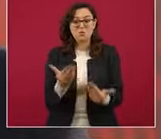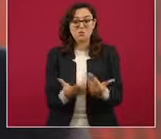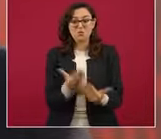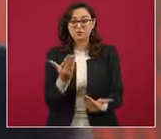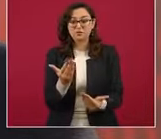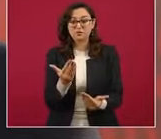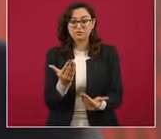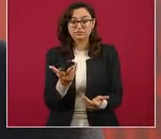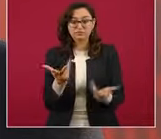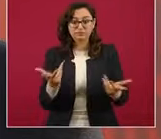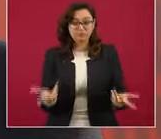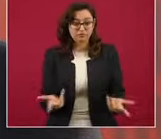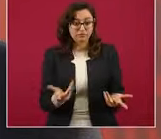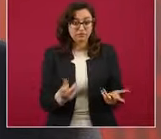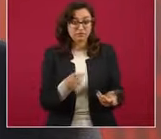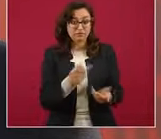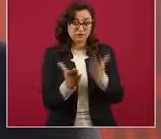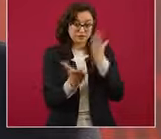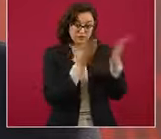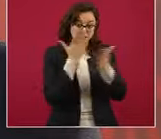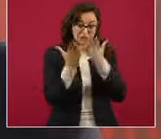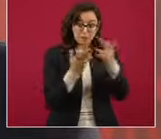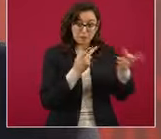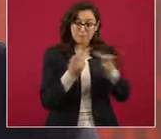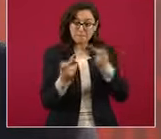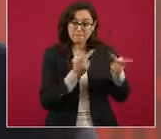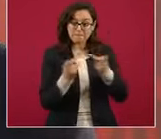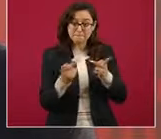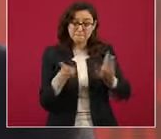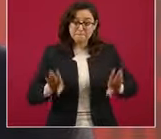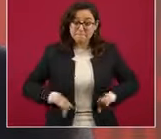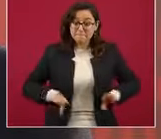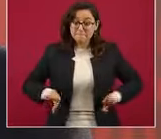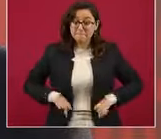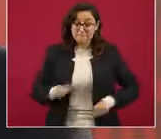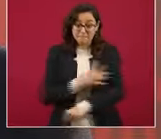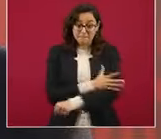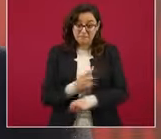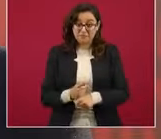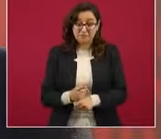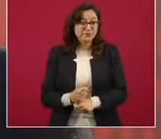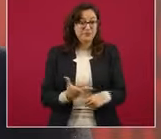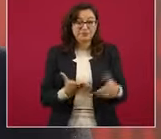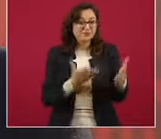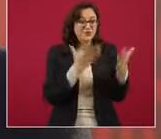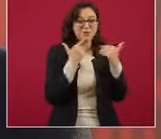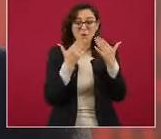No solo preparados, sino fundamentalmente honestos.